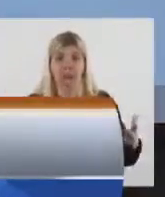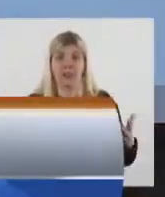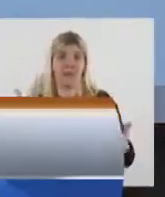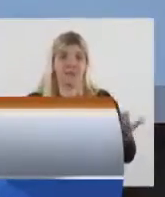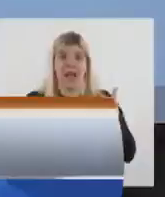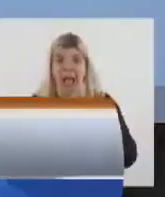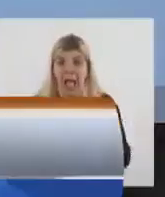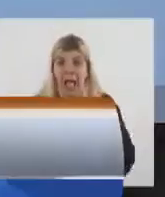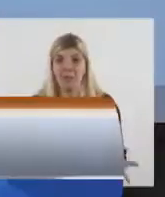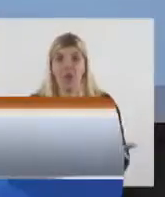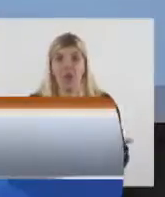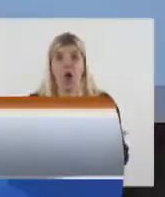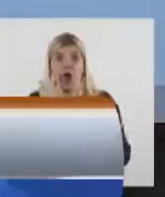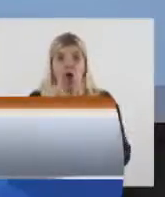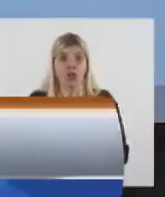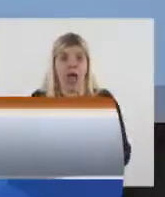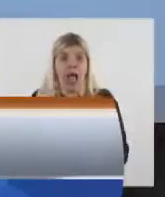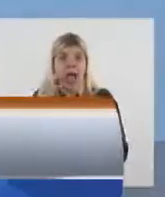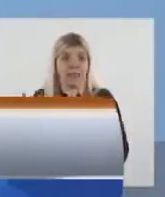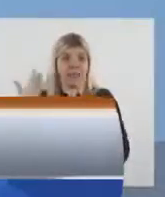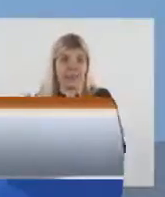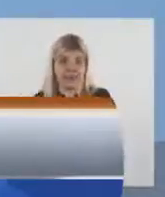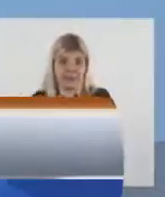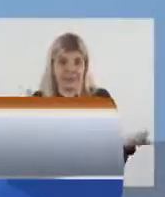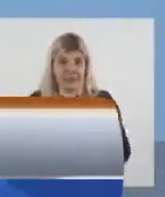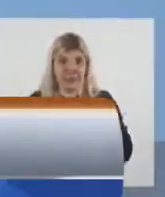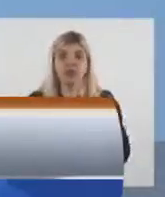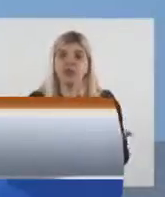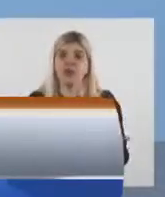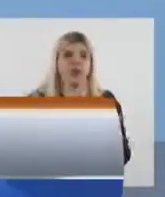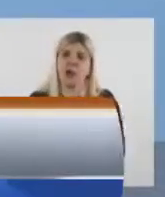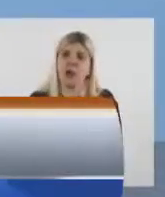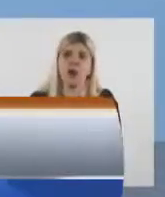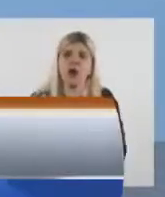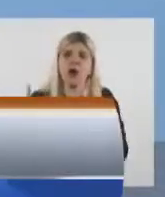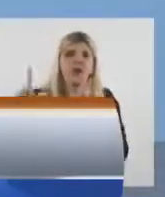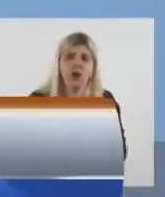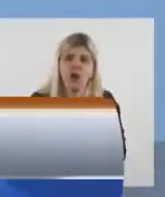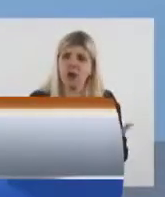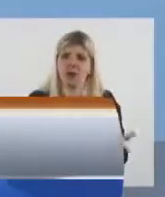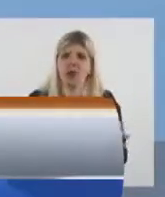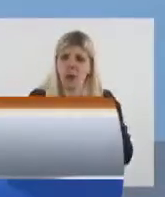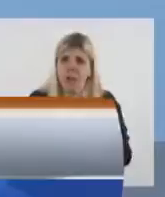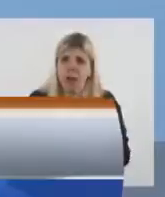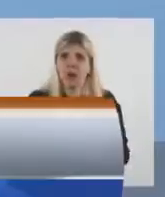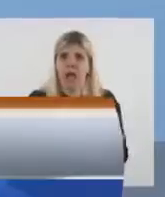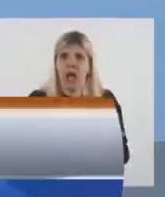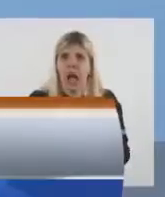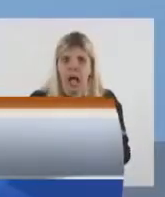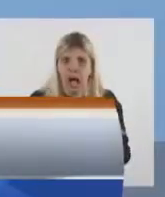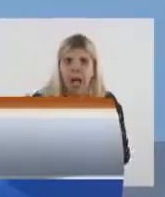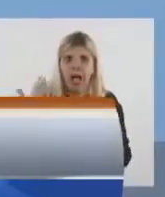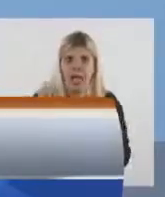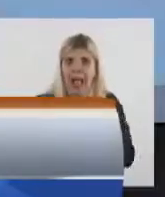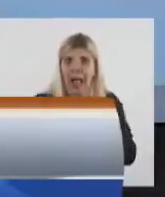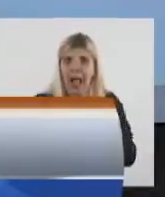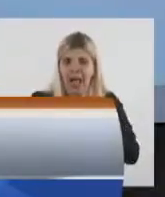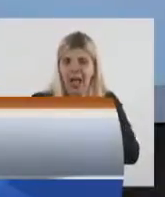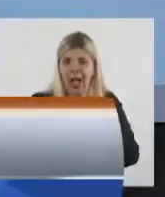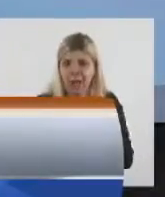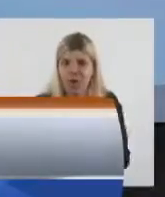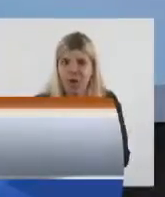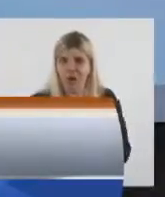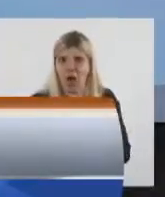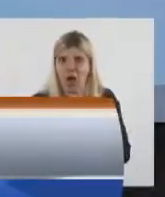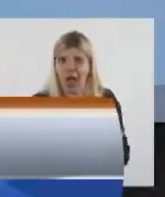conocida así que estamos trabajando muy fuertemente en eso y creo que también estamos ganando tiempo de la misma manera que como bien decía el presidente todas